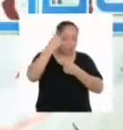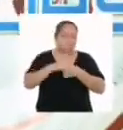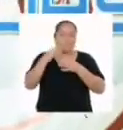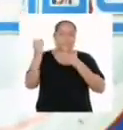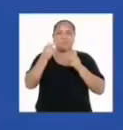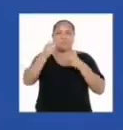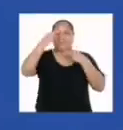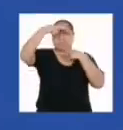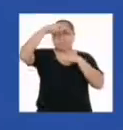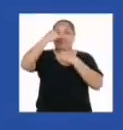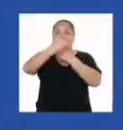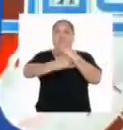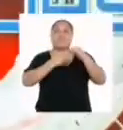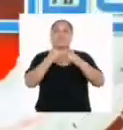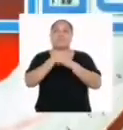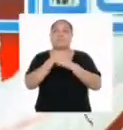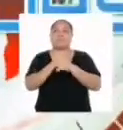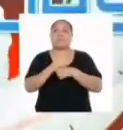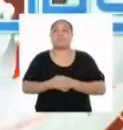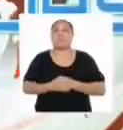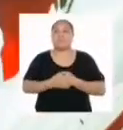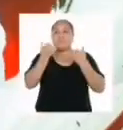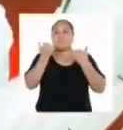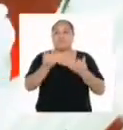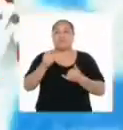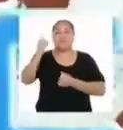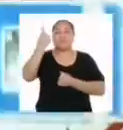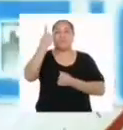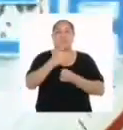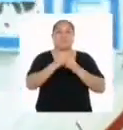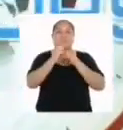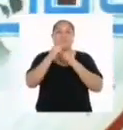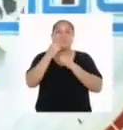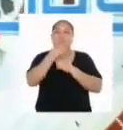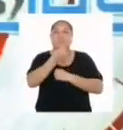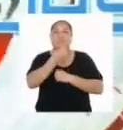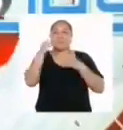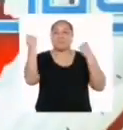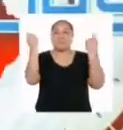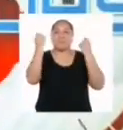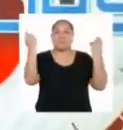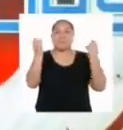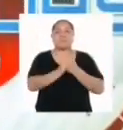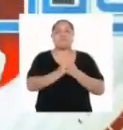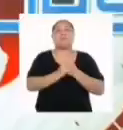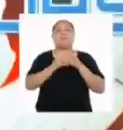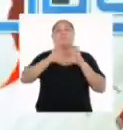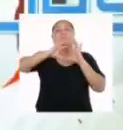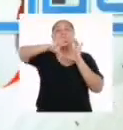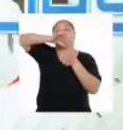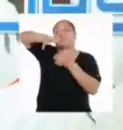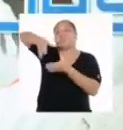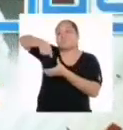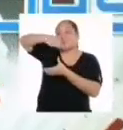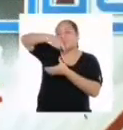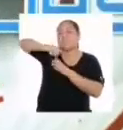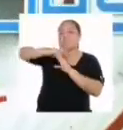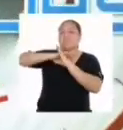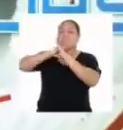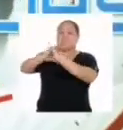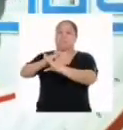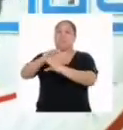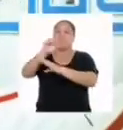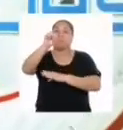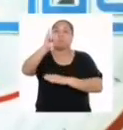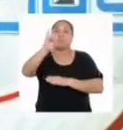Noticia internacional. Hoy, 1 de diciembre, se celebra el Día Mundial de la Lucha contra el SIDA. Es